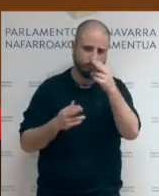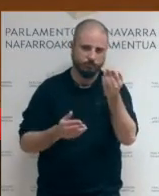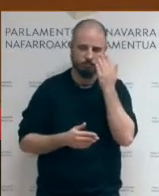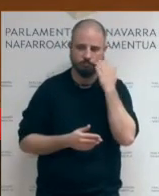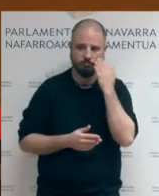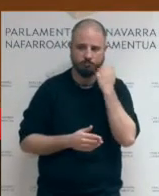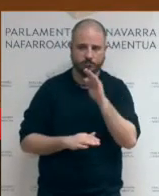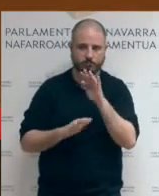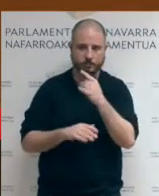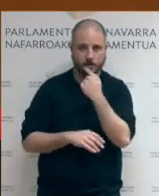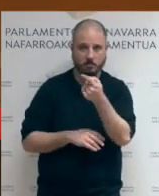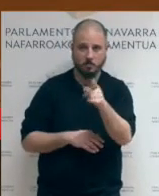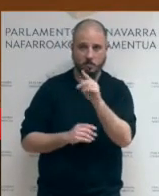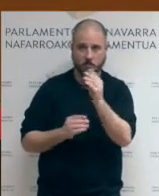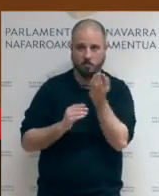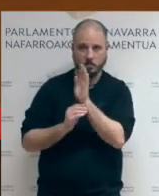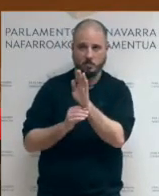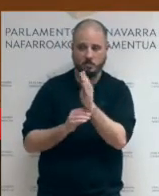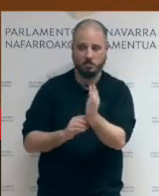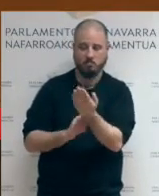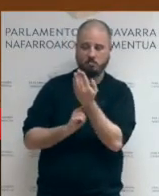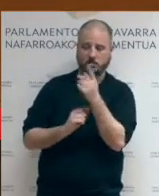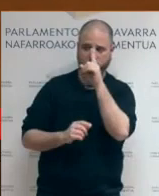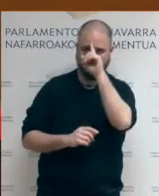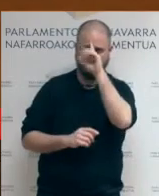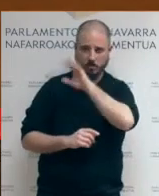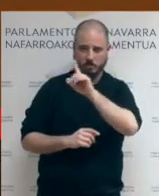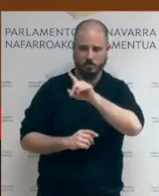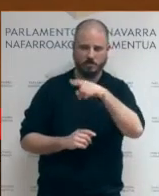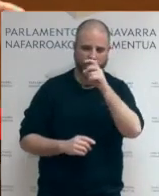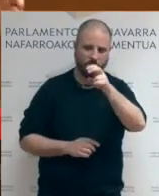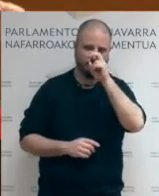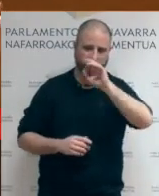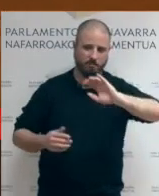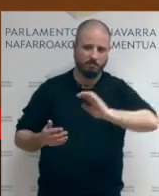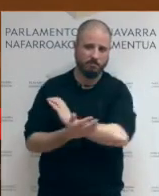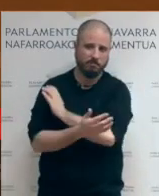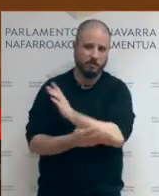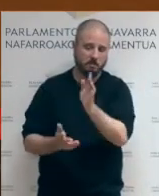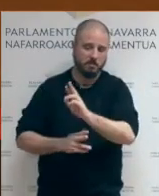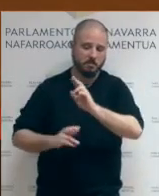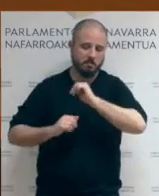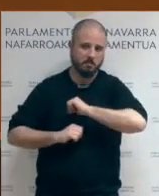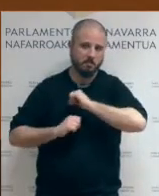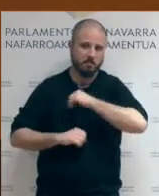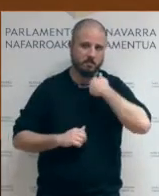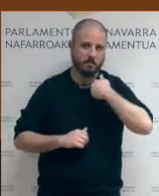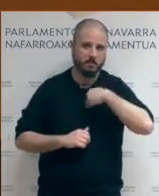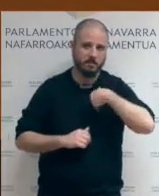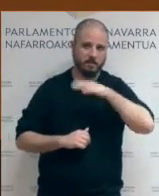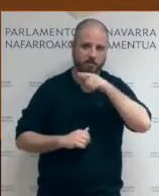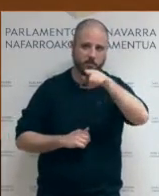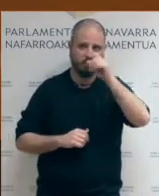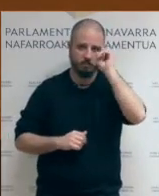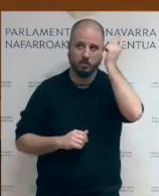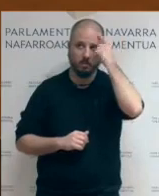decirle que no me sorprende su moción, que es más antigua que el tabaco de pipa, pero que es lo esperado desde la concepción marxista